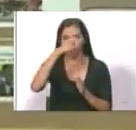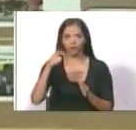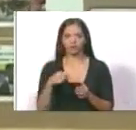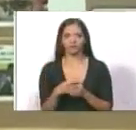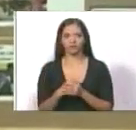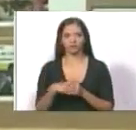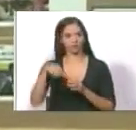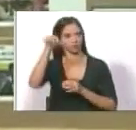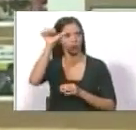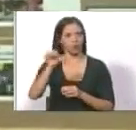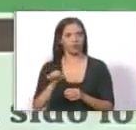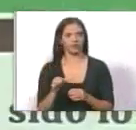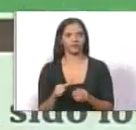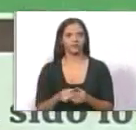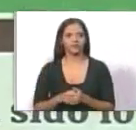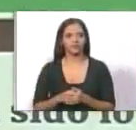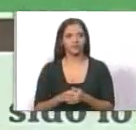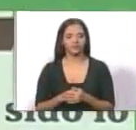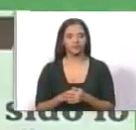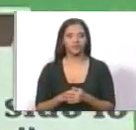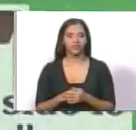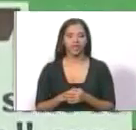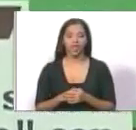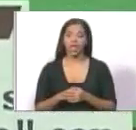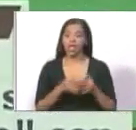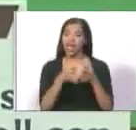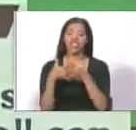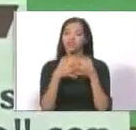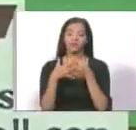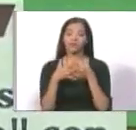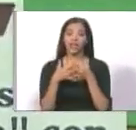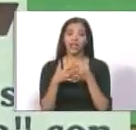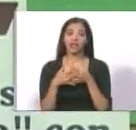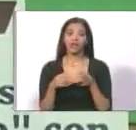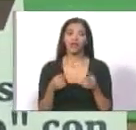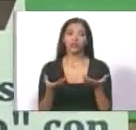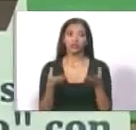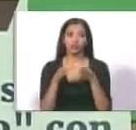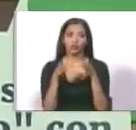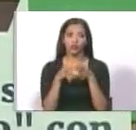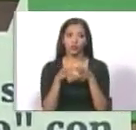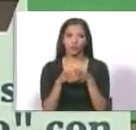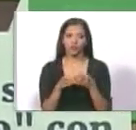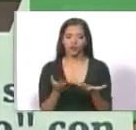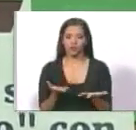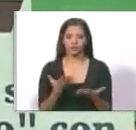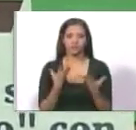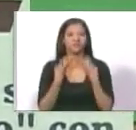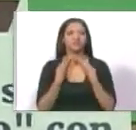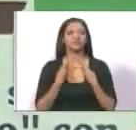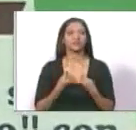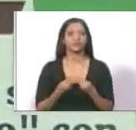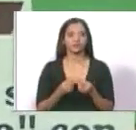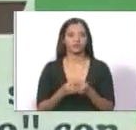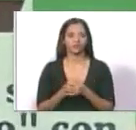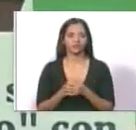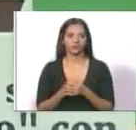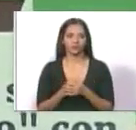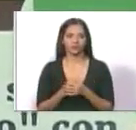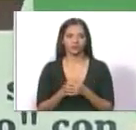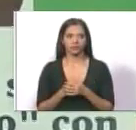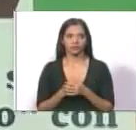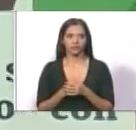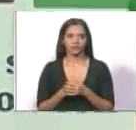aquí. El imperio y sus lacayos o seccionados. ¿Esto lo puede quitar? No lo agarré, ¿verdad?